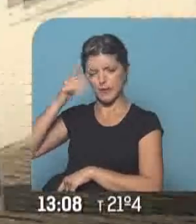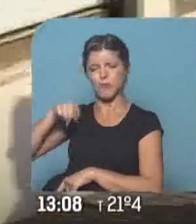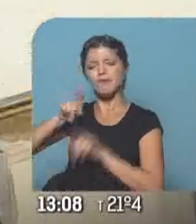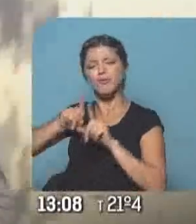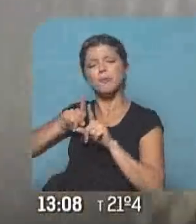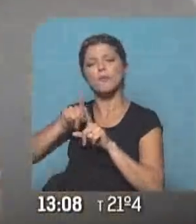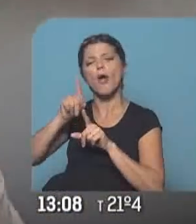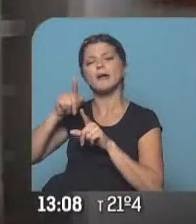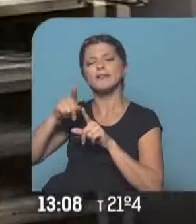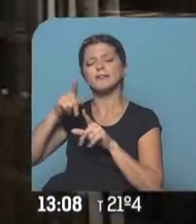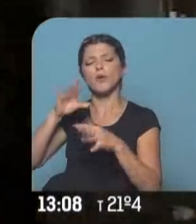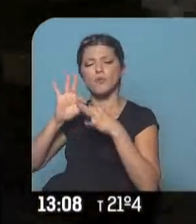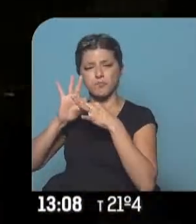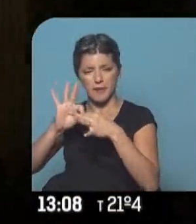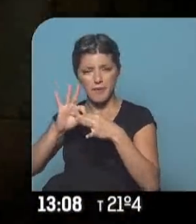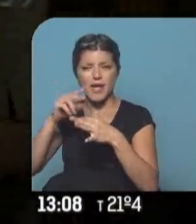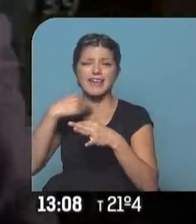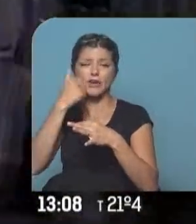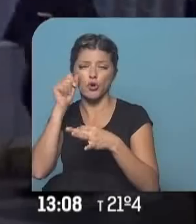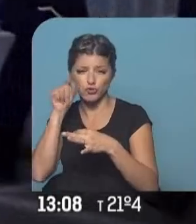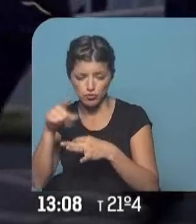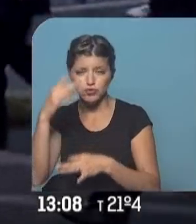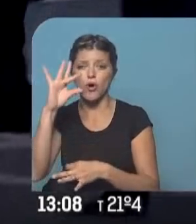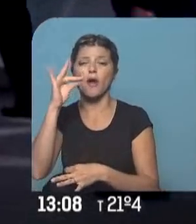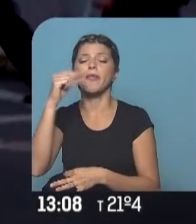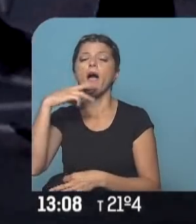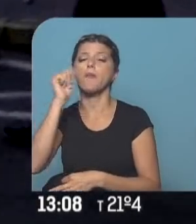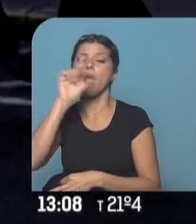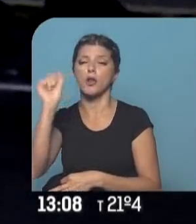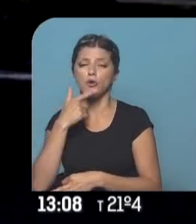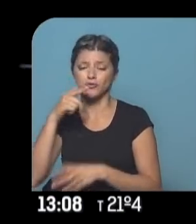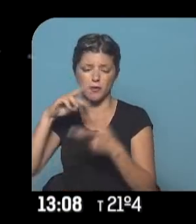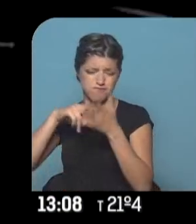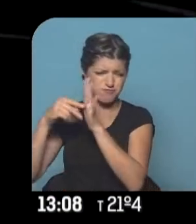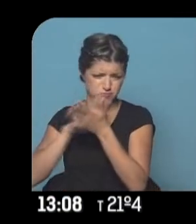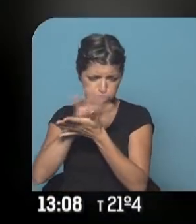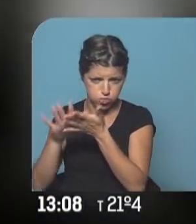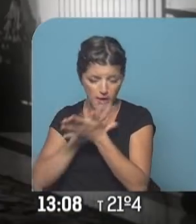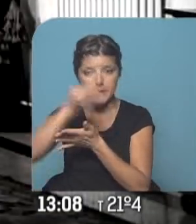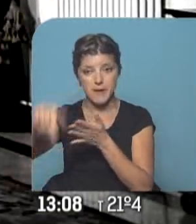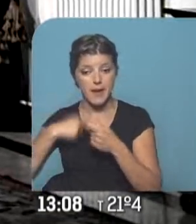de corrupción que involucraba a su hijo Sebastián Dávalos afectara su imagen.